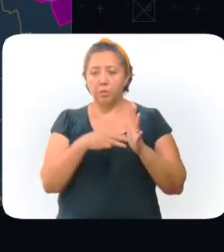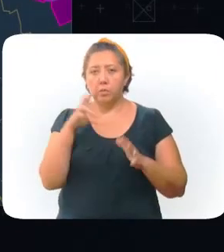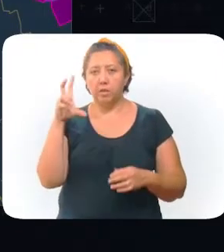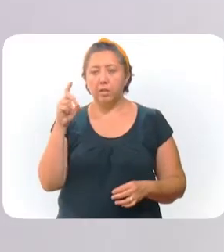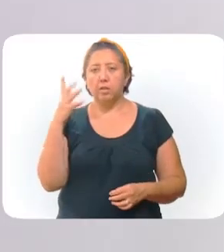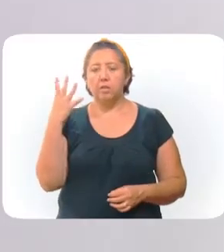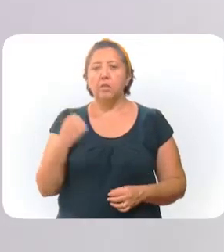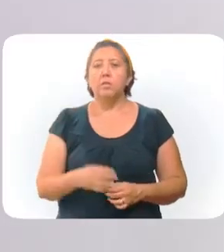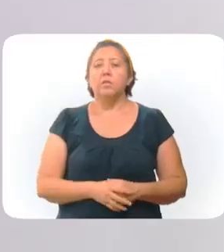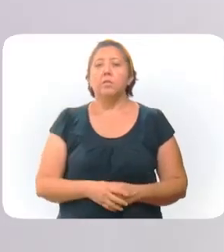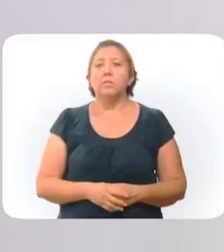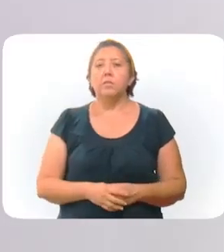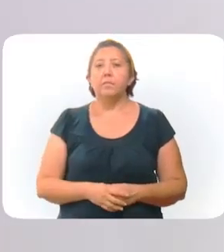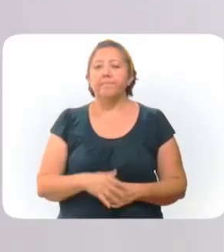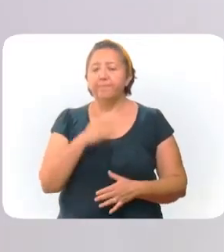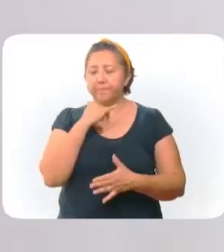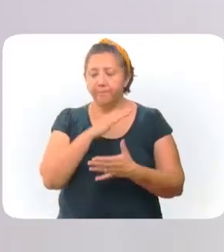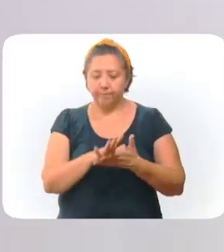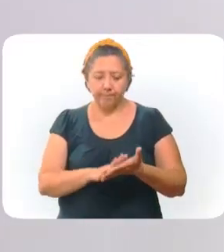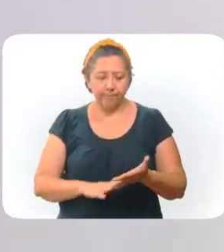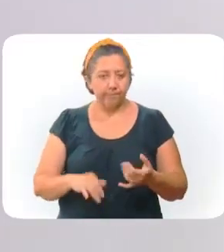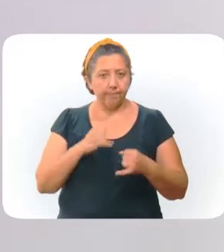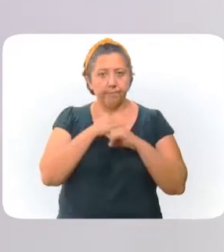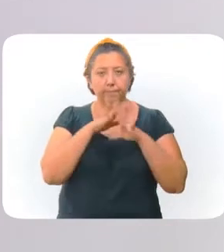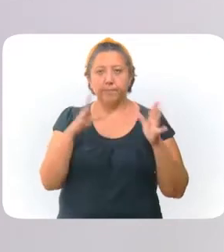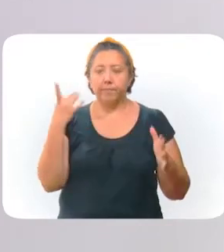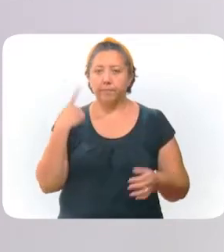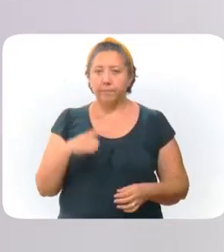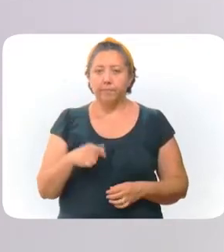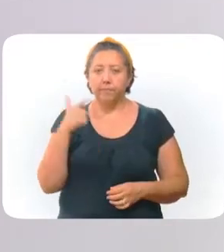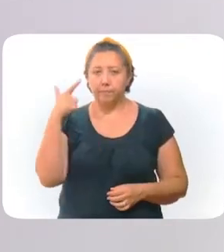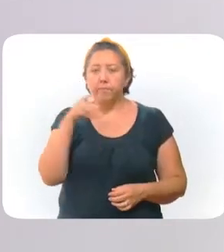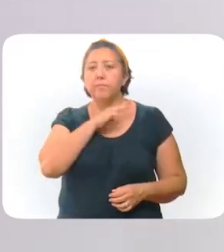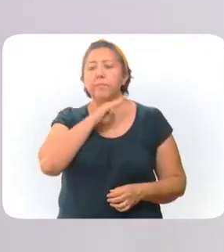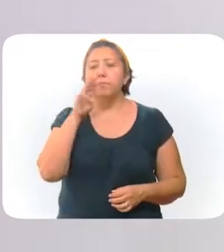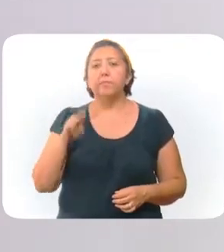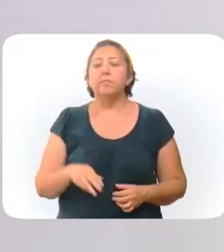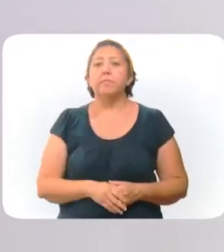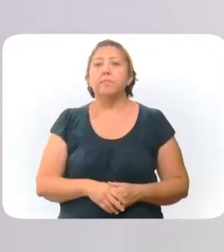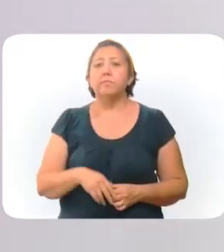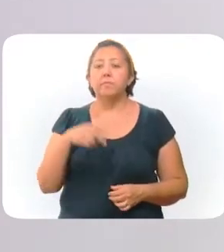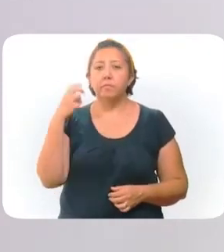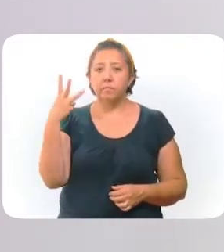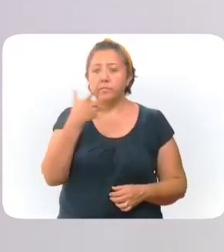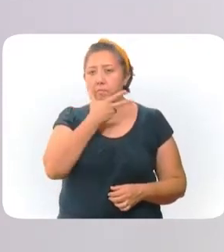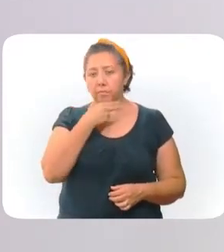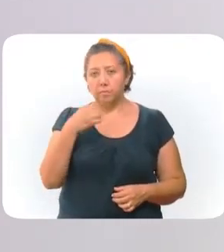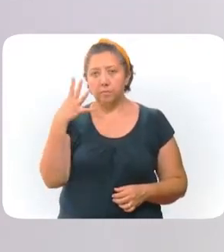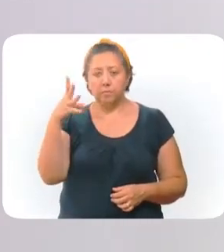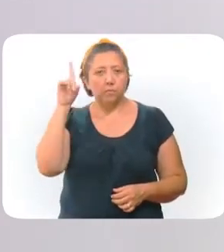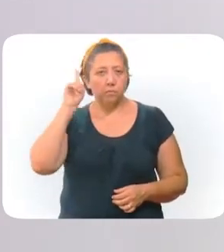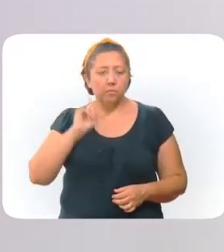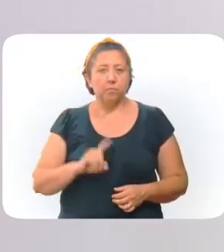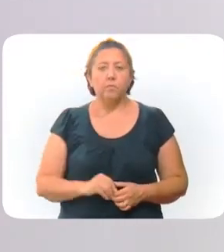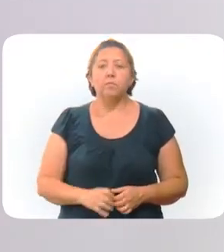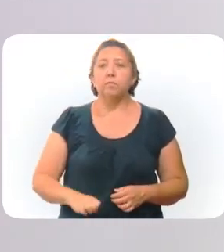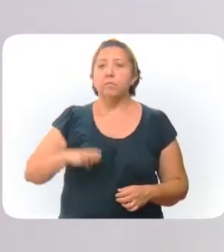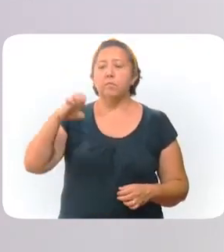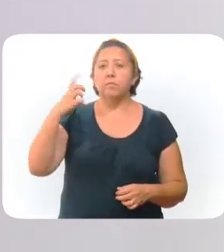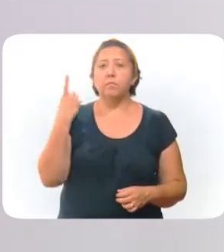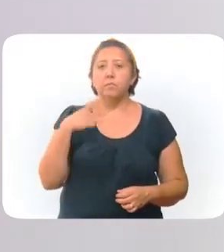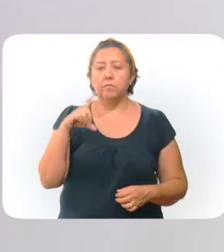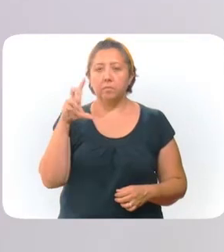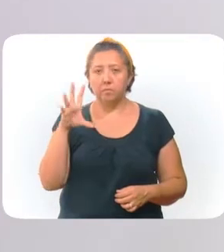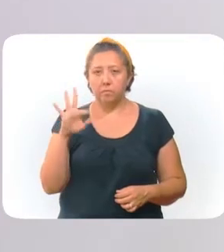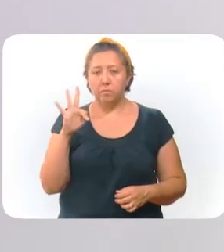5.039. Lamentablemente en este parte médico informamos de 7 fallecimientos. Son 3 hombres y 4 mujeres, de un rango de